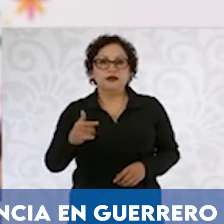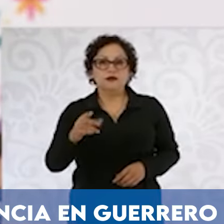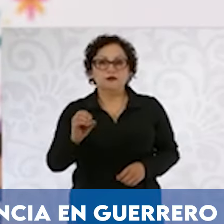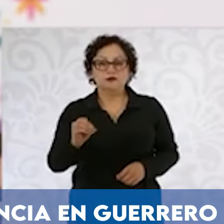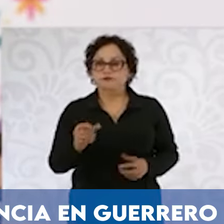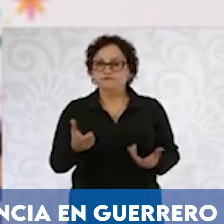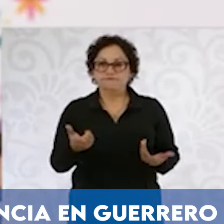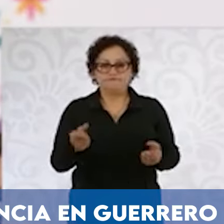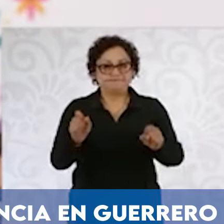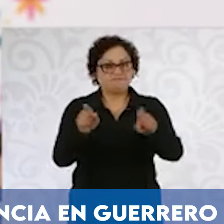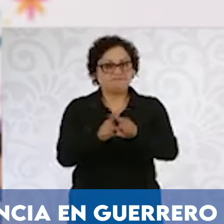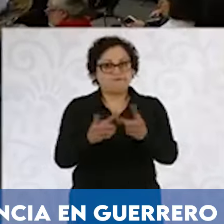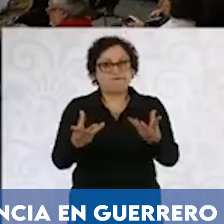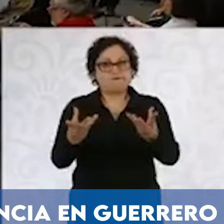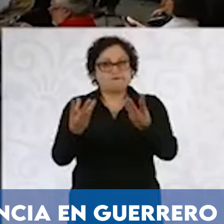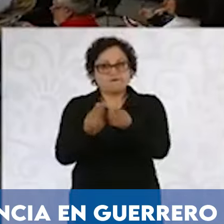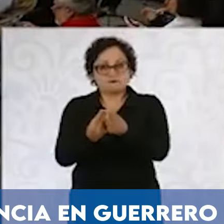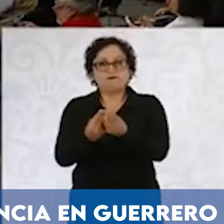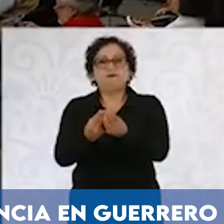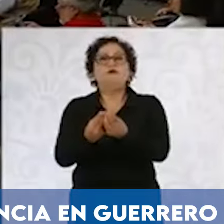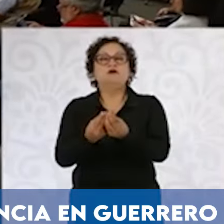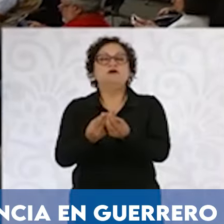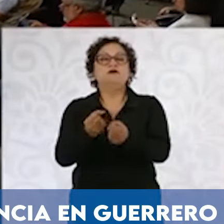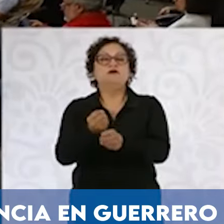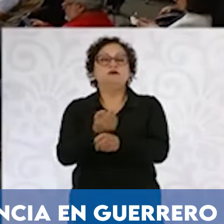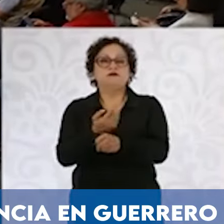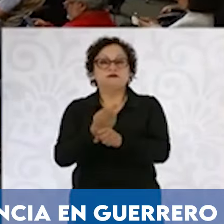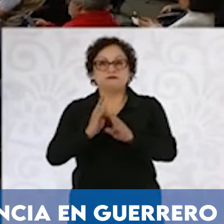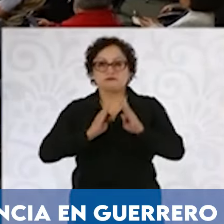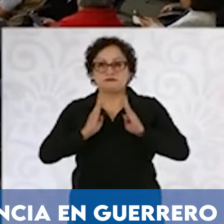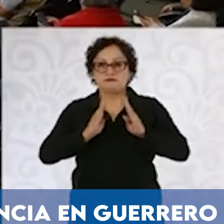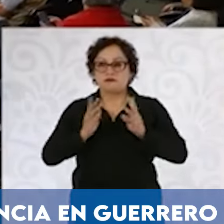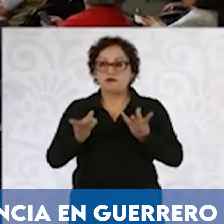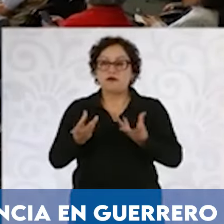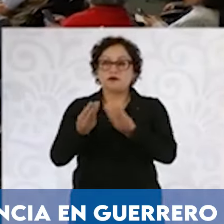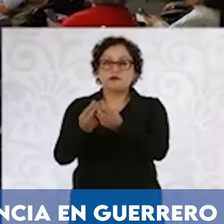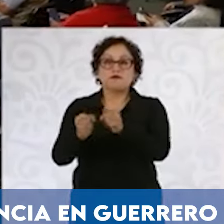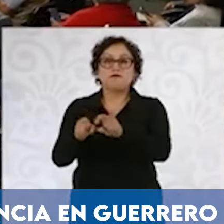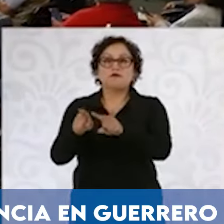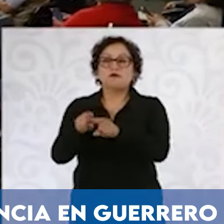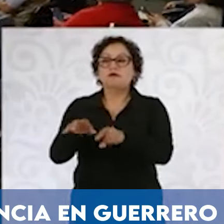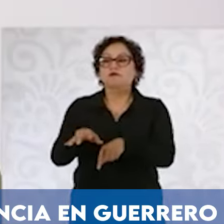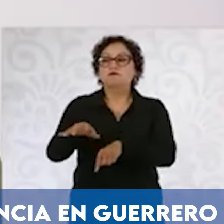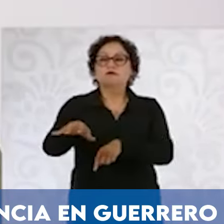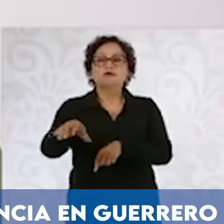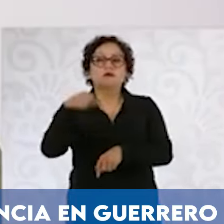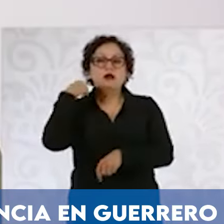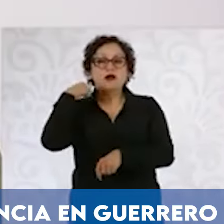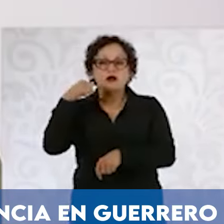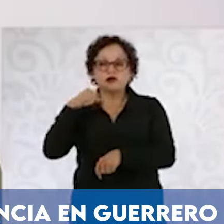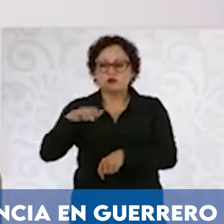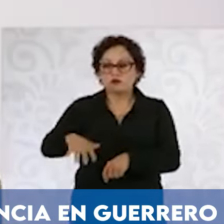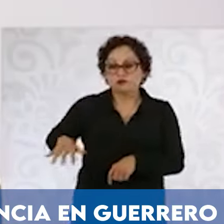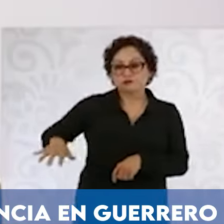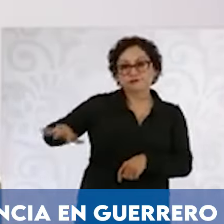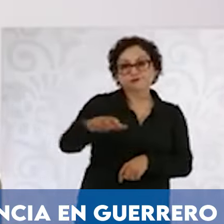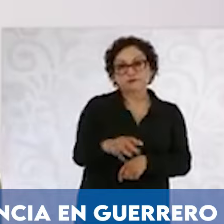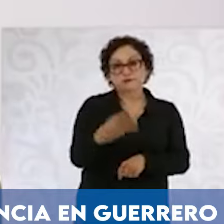Secretaría de Marina también se ha desplegado personal en el área de Acapulco son tres operaciones diferentes están